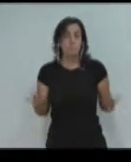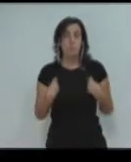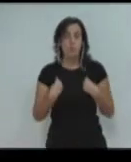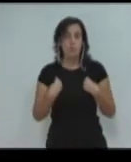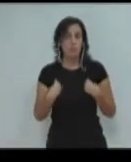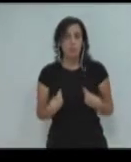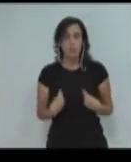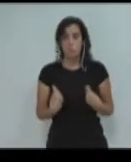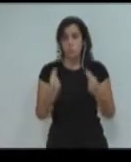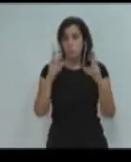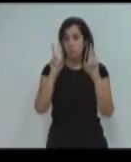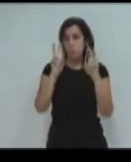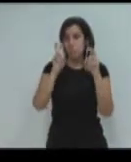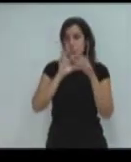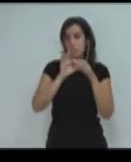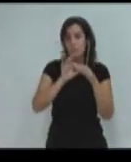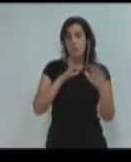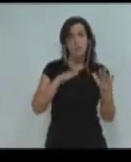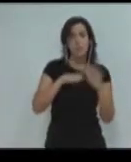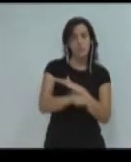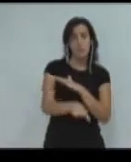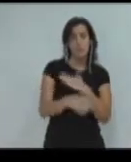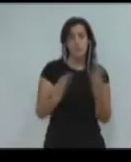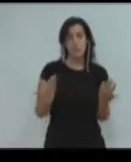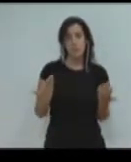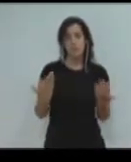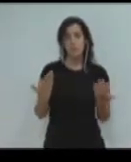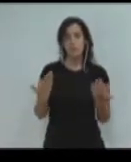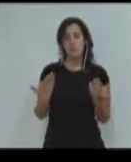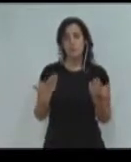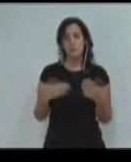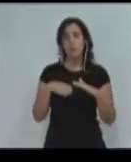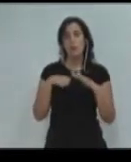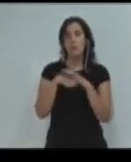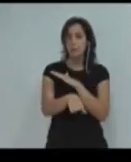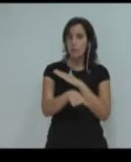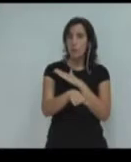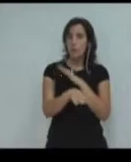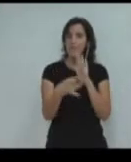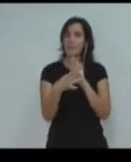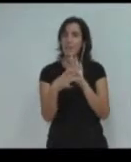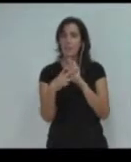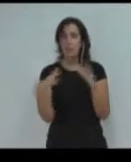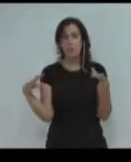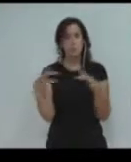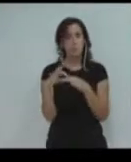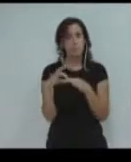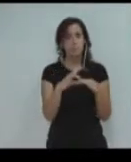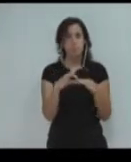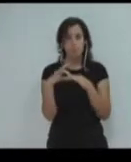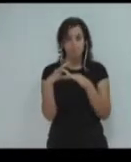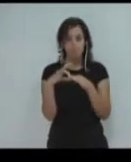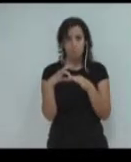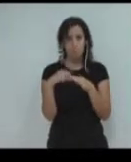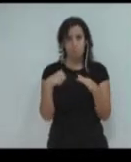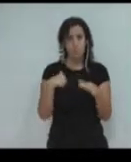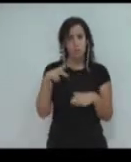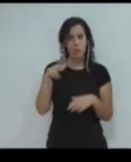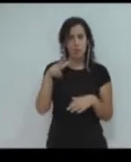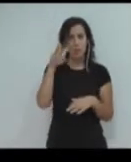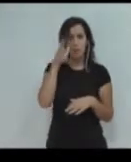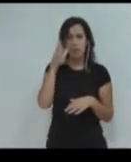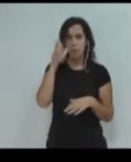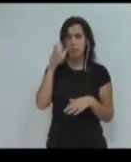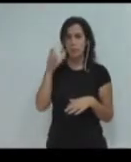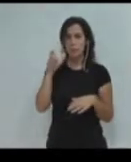mismo, en el tema de la accesibilidad va muy unido a calidad también. A calidad, yo ya lo he oído en diferentes